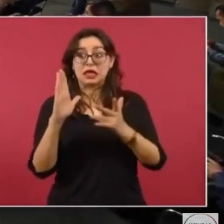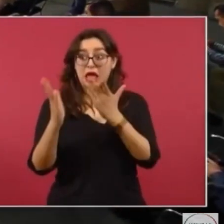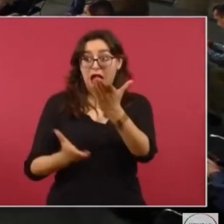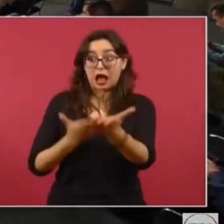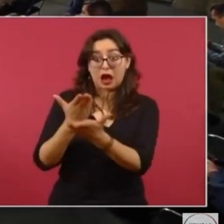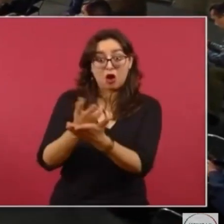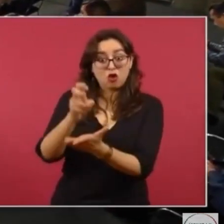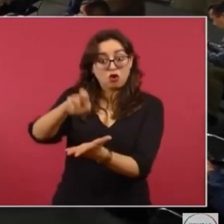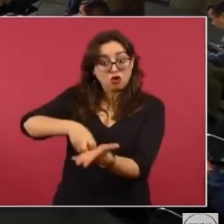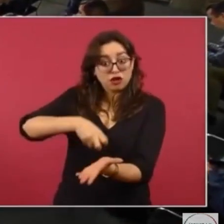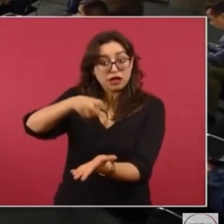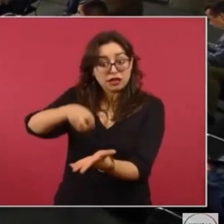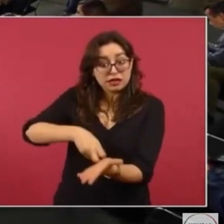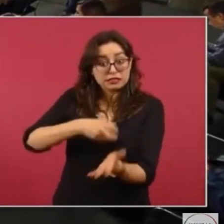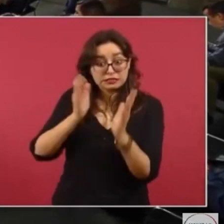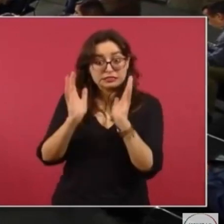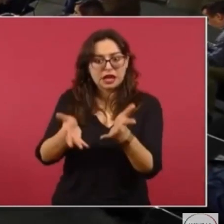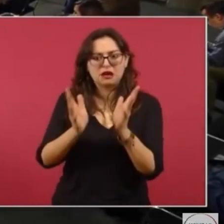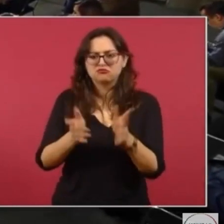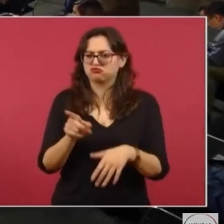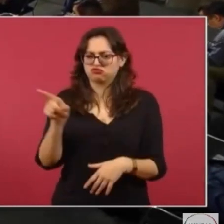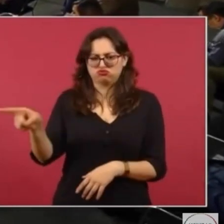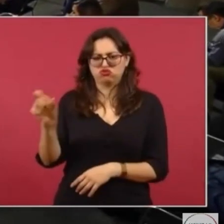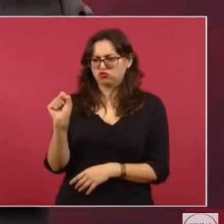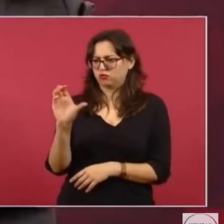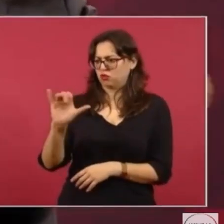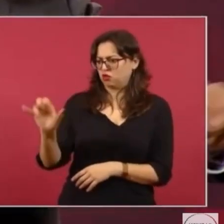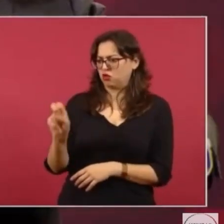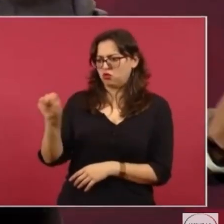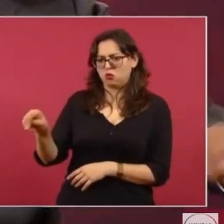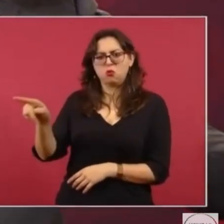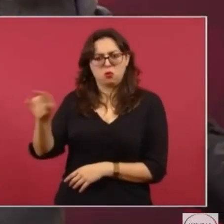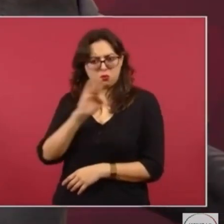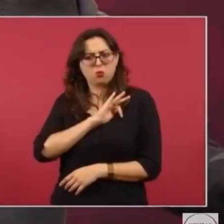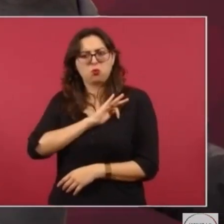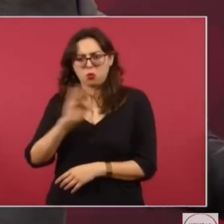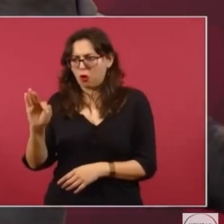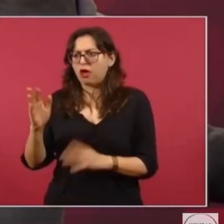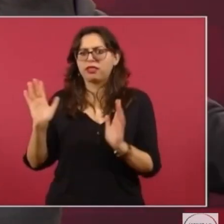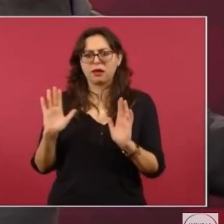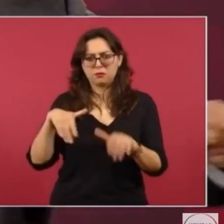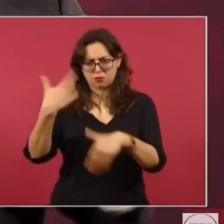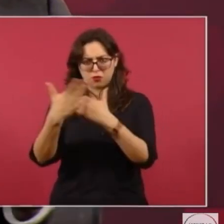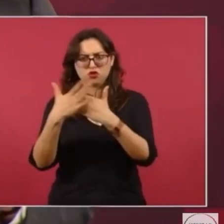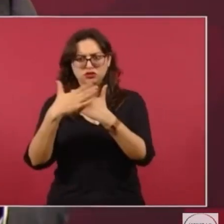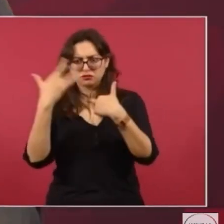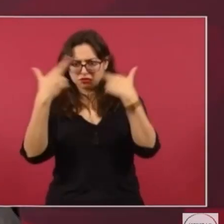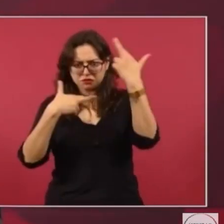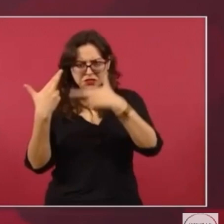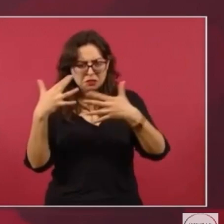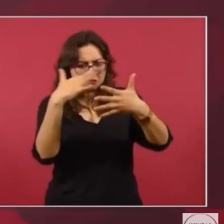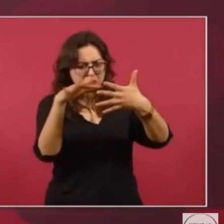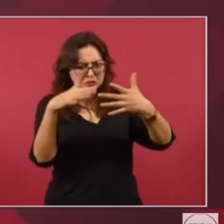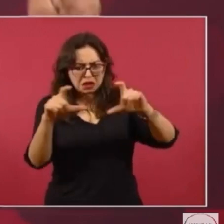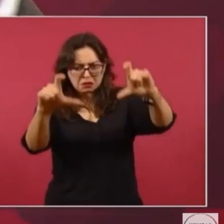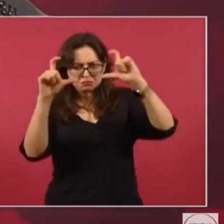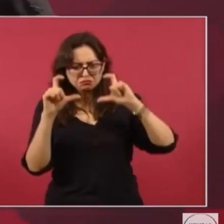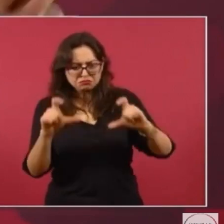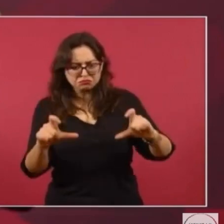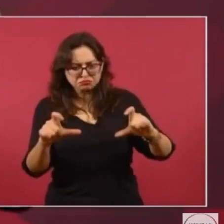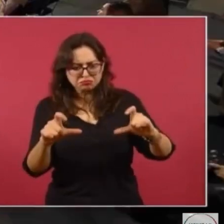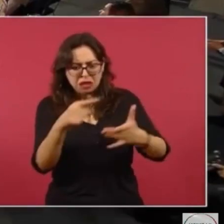es que el Poder Judicial lo puede hacer. Dice, este artículo lo invalido, pero